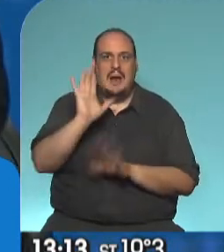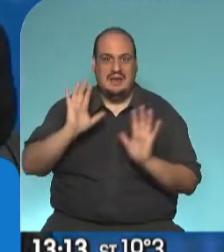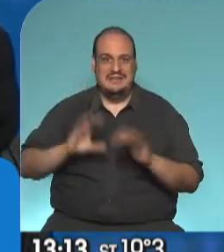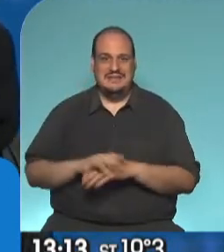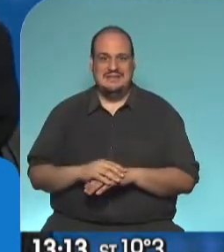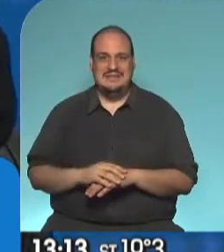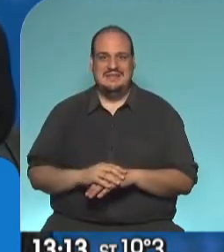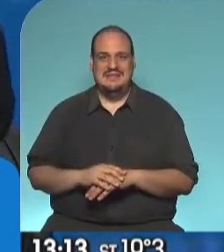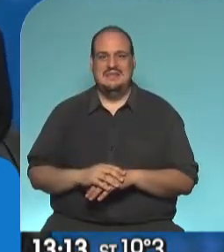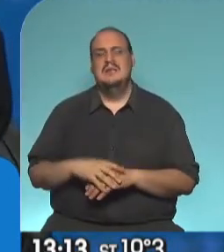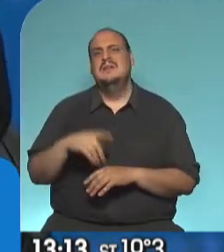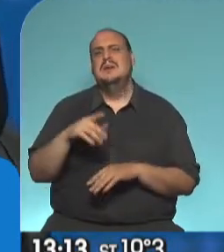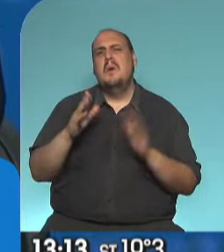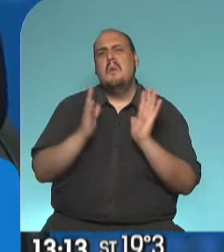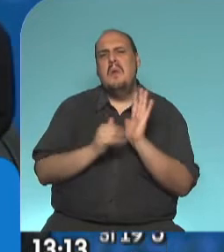Claro, tono plateado, ¿no?